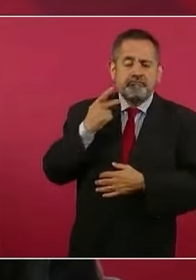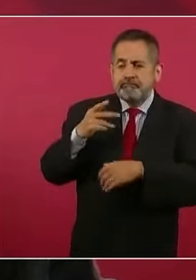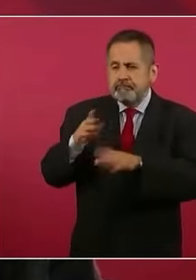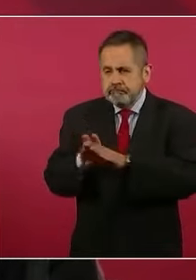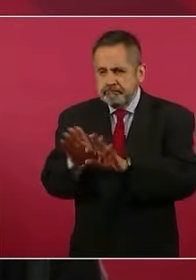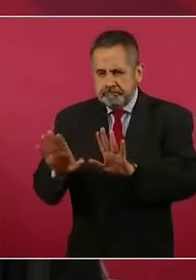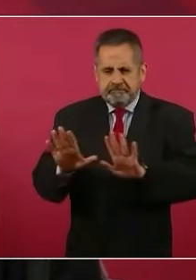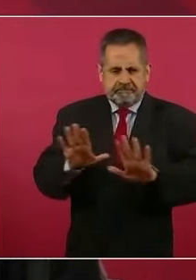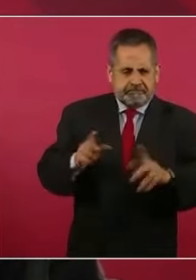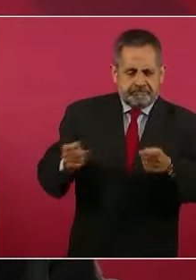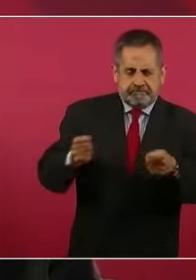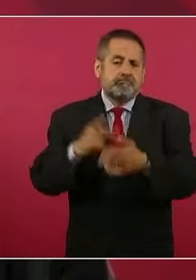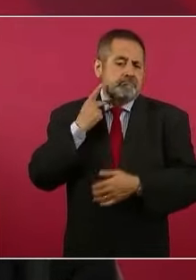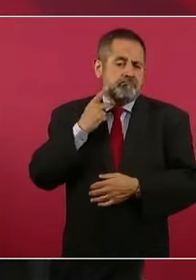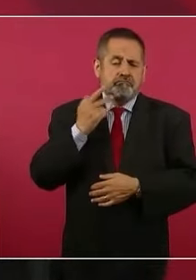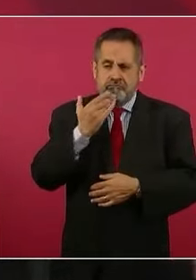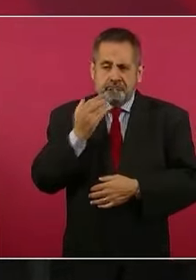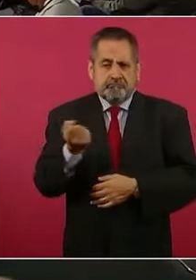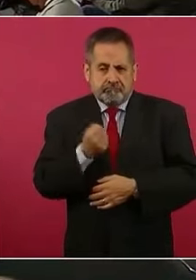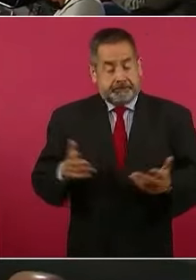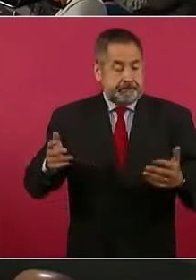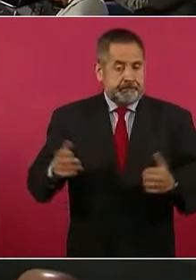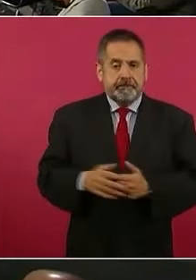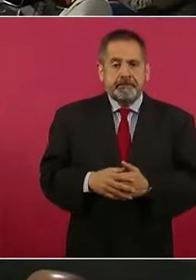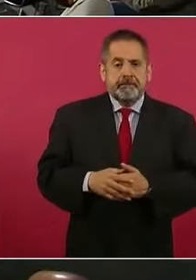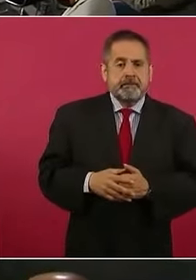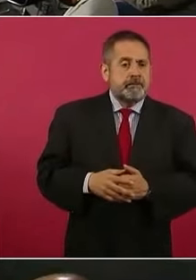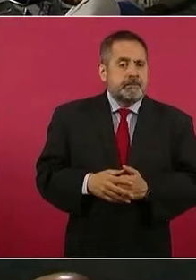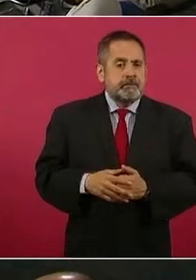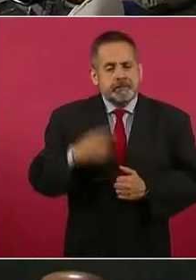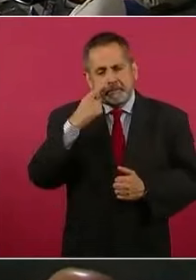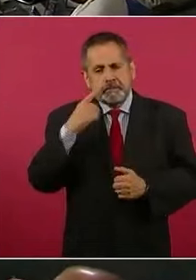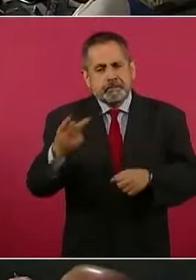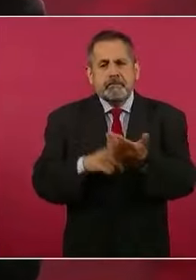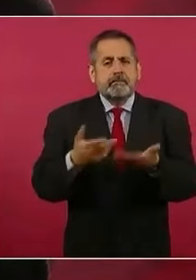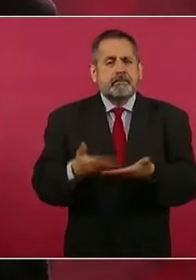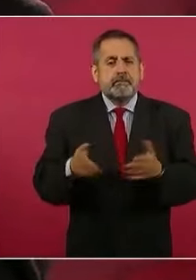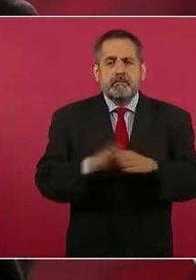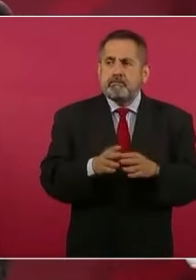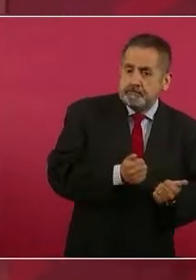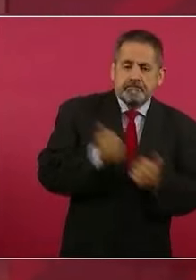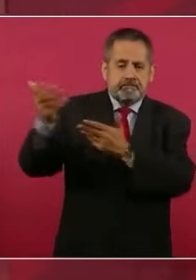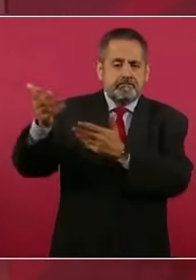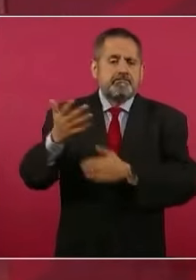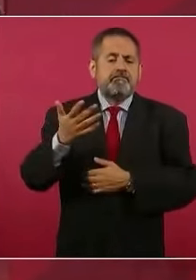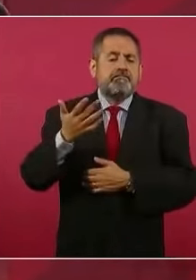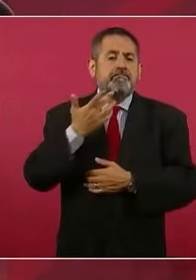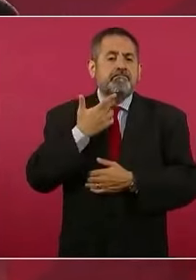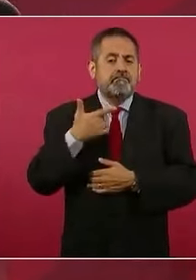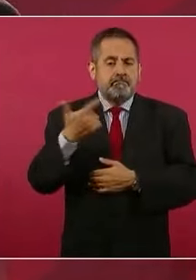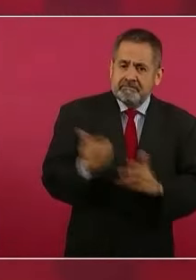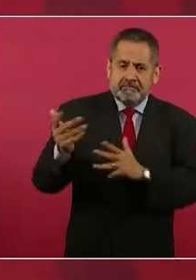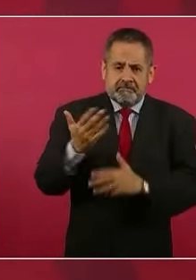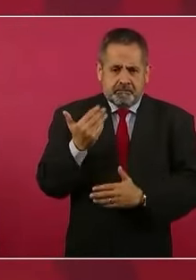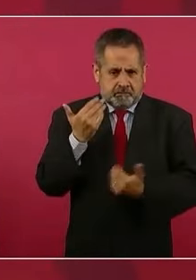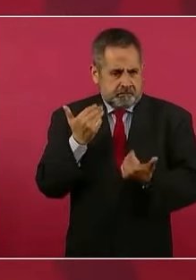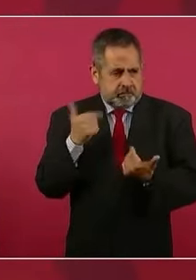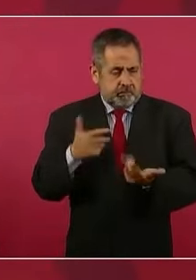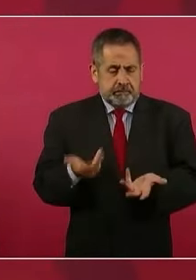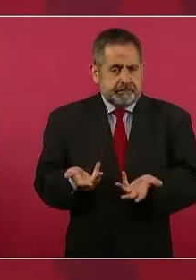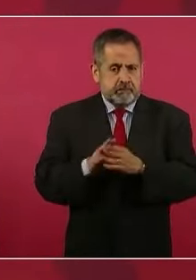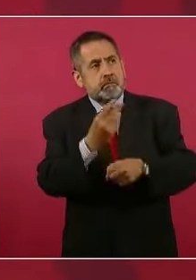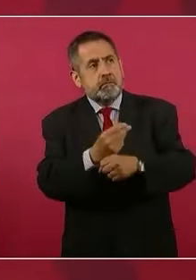tiempos, entre otras cosas. Entonces ahora, ¿cómo se lleva gas a Europa si no hay plantas de liquefacción? ¿Por qué no